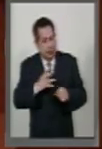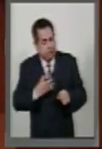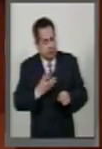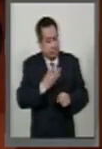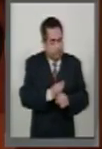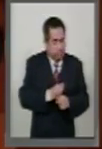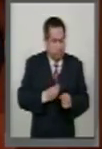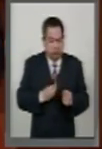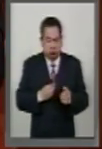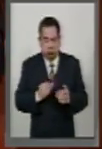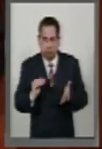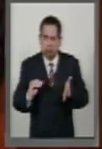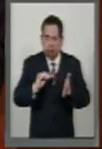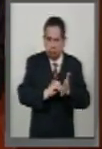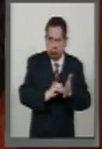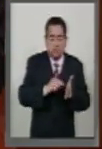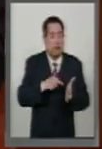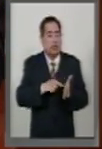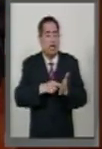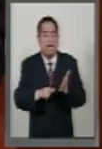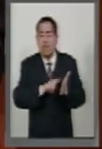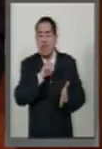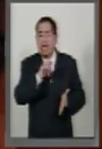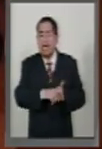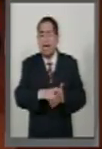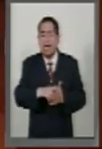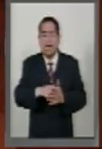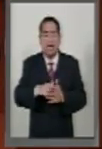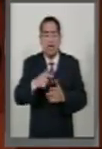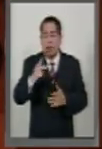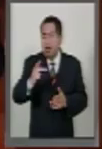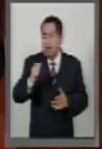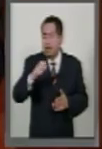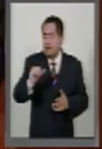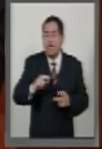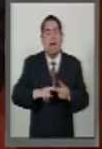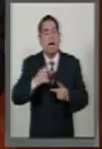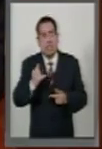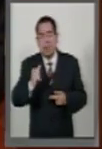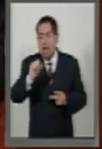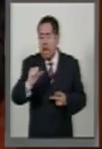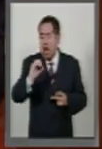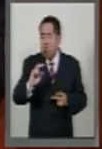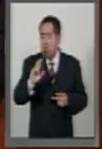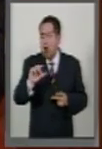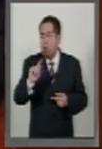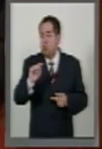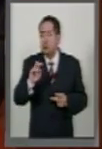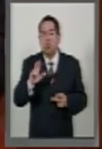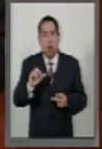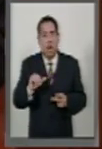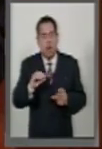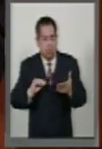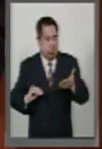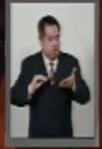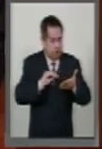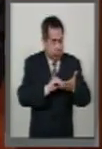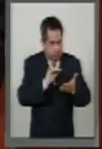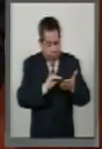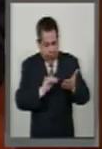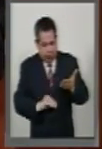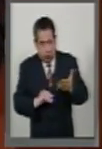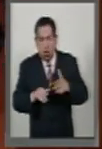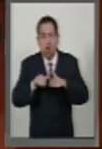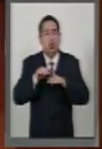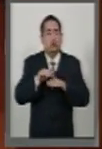diversos artículos a la Ley General de Pesca y Acuacultura Sustentable en materia del manejo